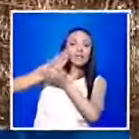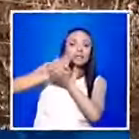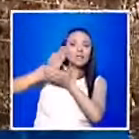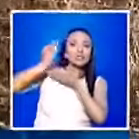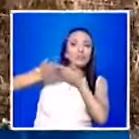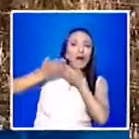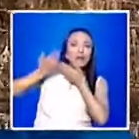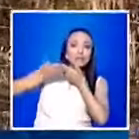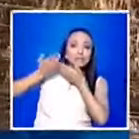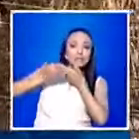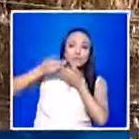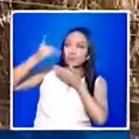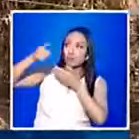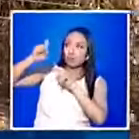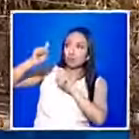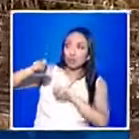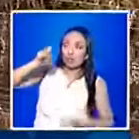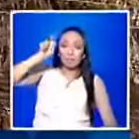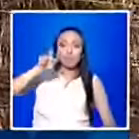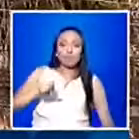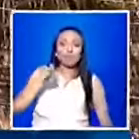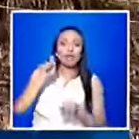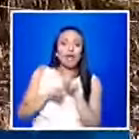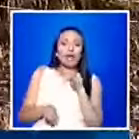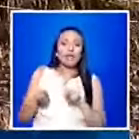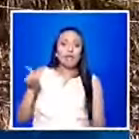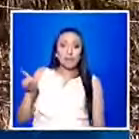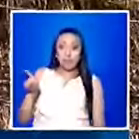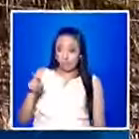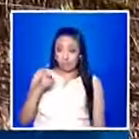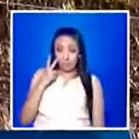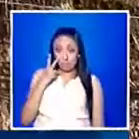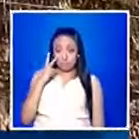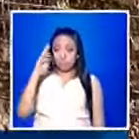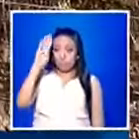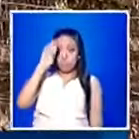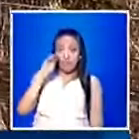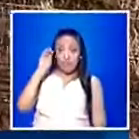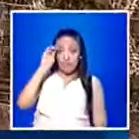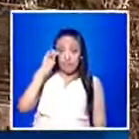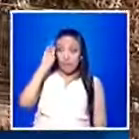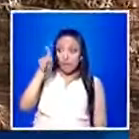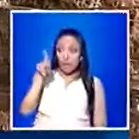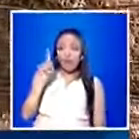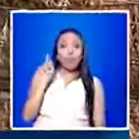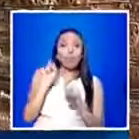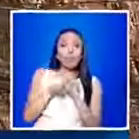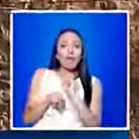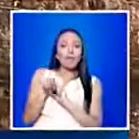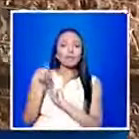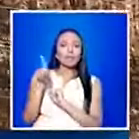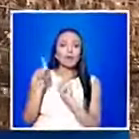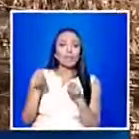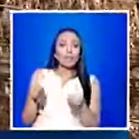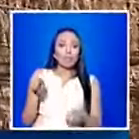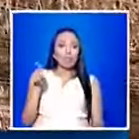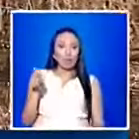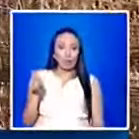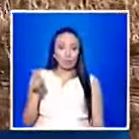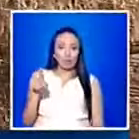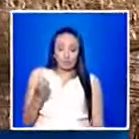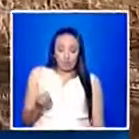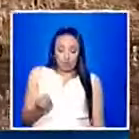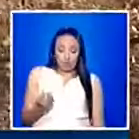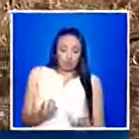poder estas personas malintencionadas que han sido registradas por cámaras de seguridad, pues que puedan proporcionar, puedan hacer un incendio